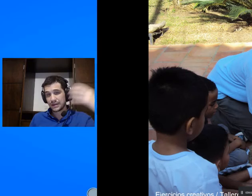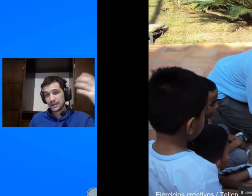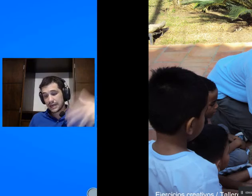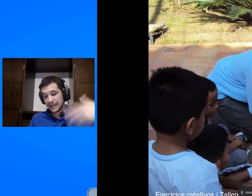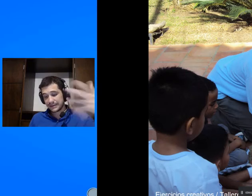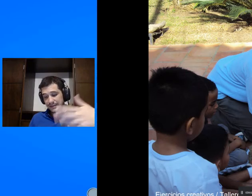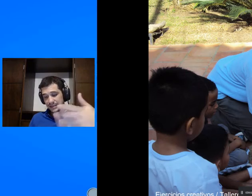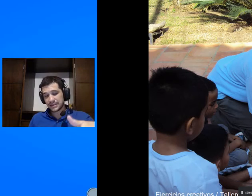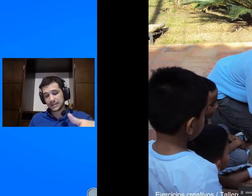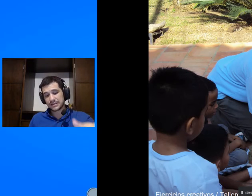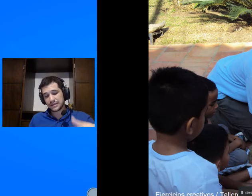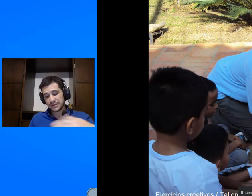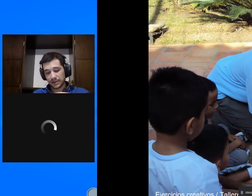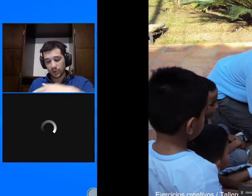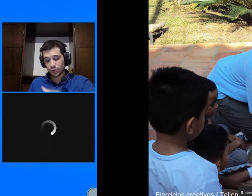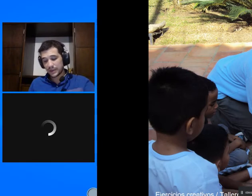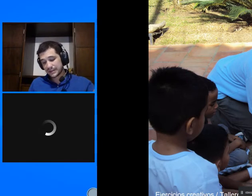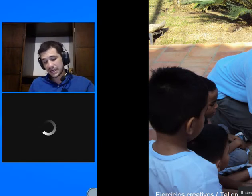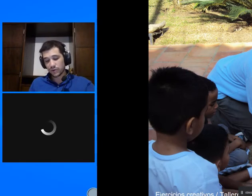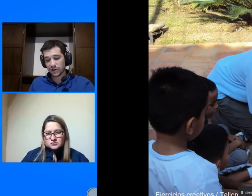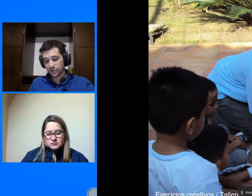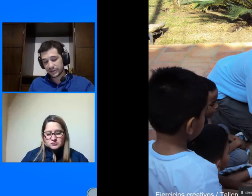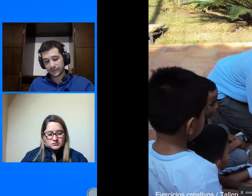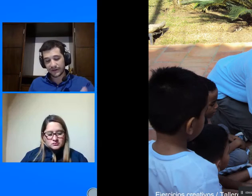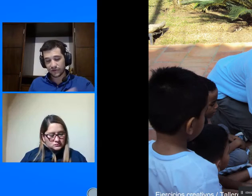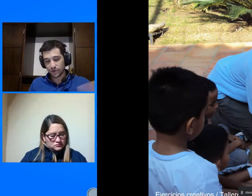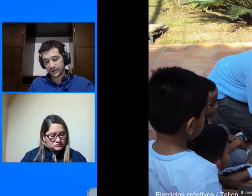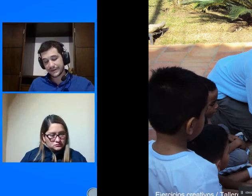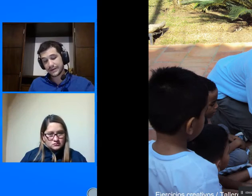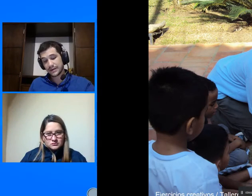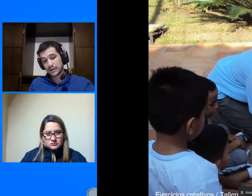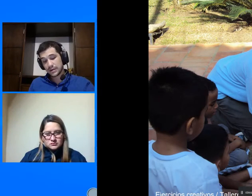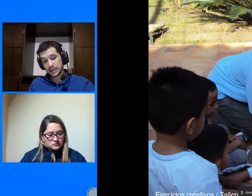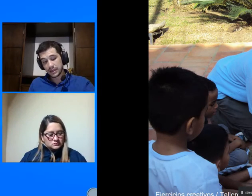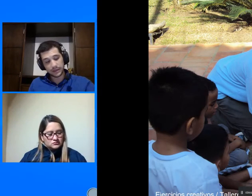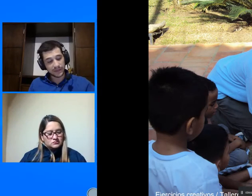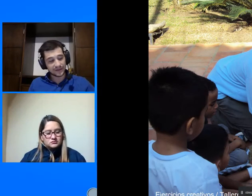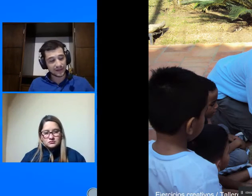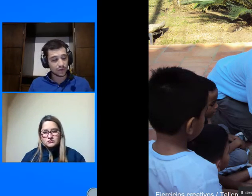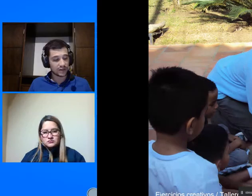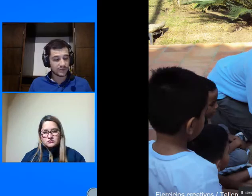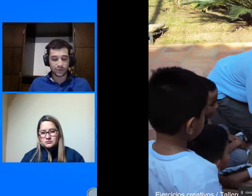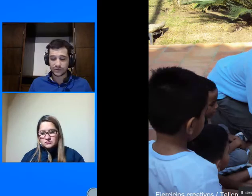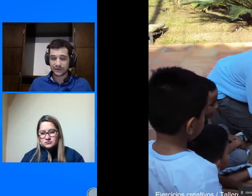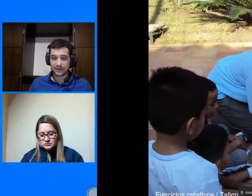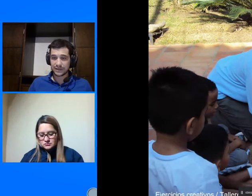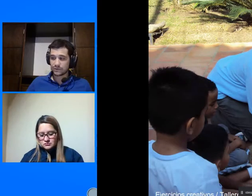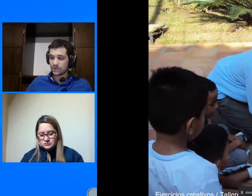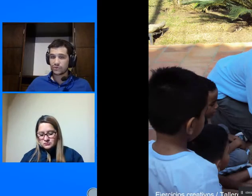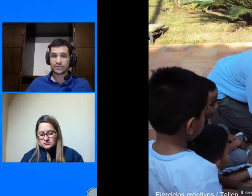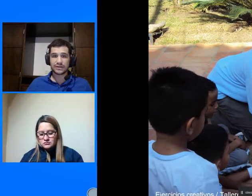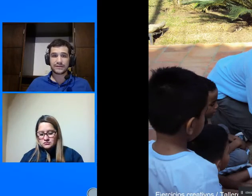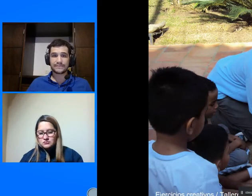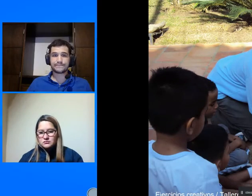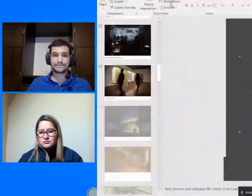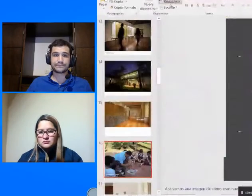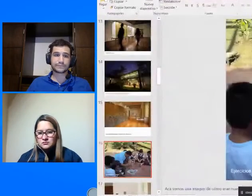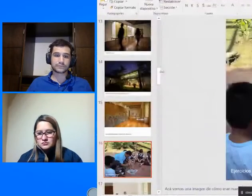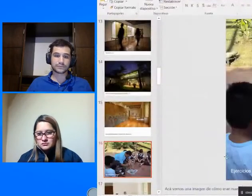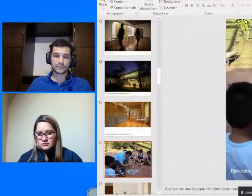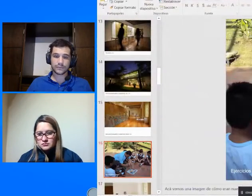entonces, antes de pronto plantear algunas otras reflexiones, ver si hay algunas preguntas e interactuar con